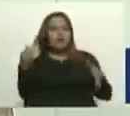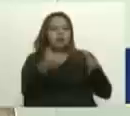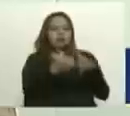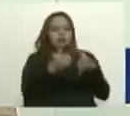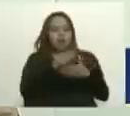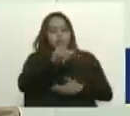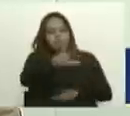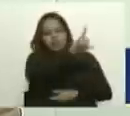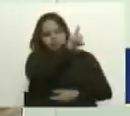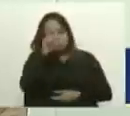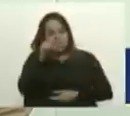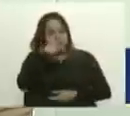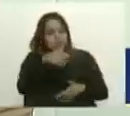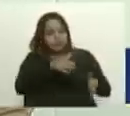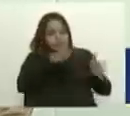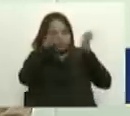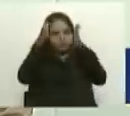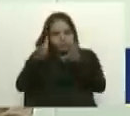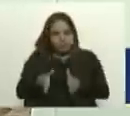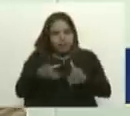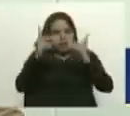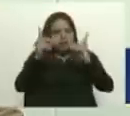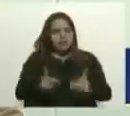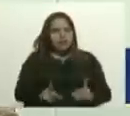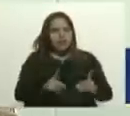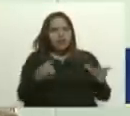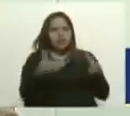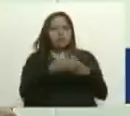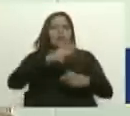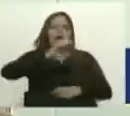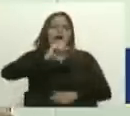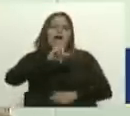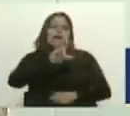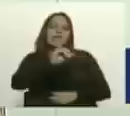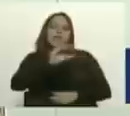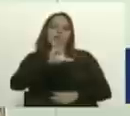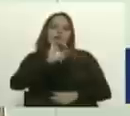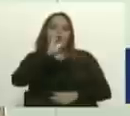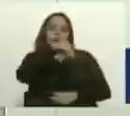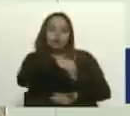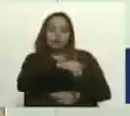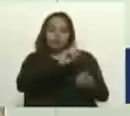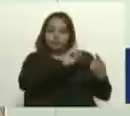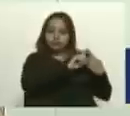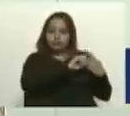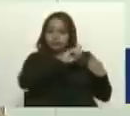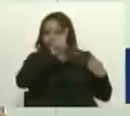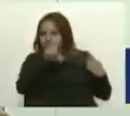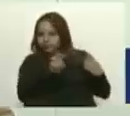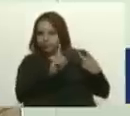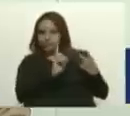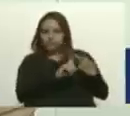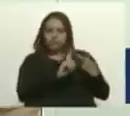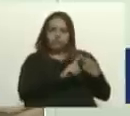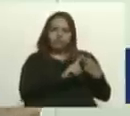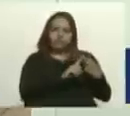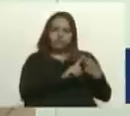Venezuela esta posición del CARICOM, por un lado? Y por el otro, con